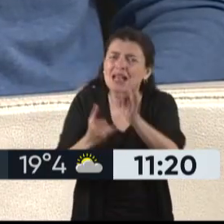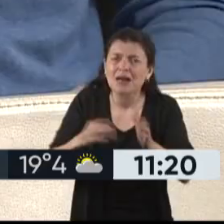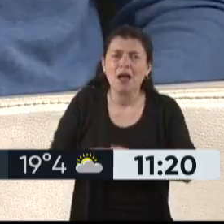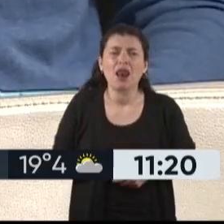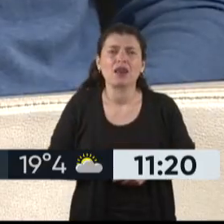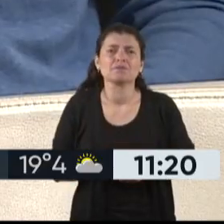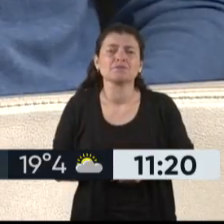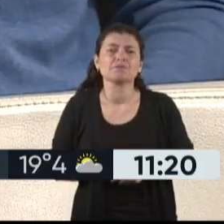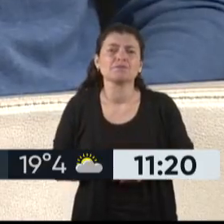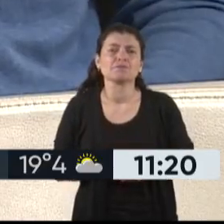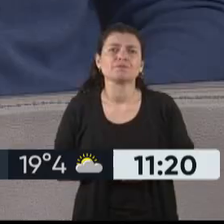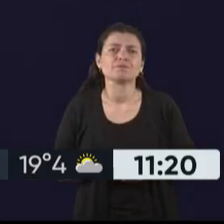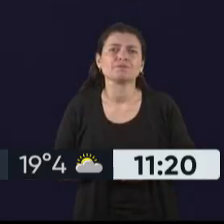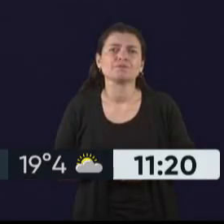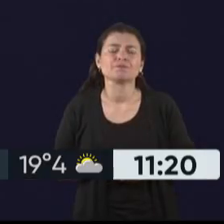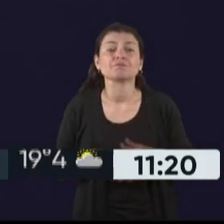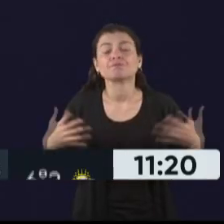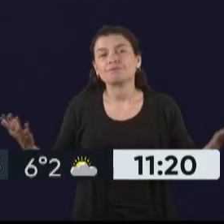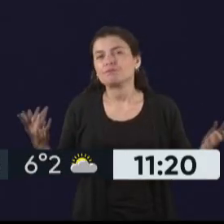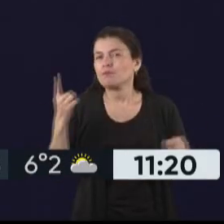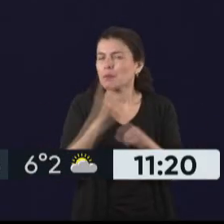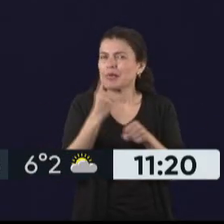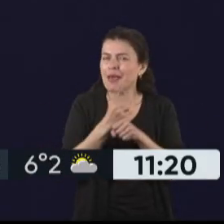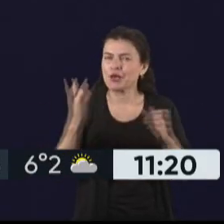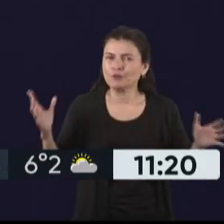Gracias. Bueno, a priori